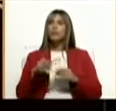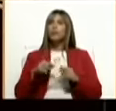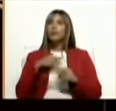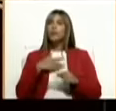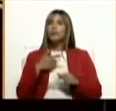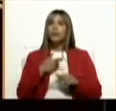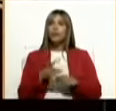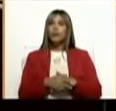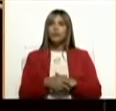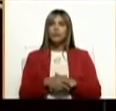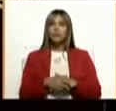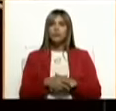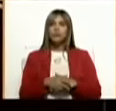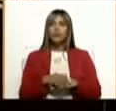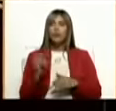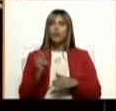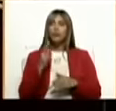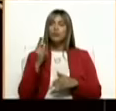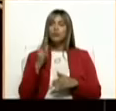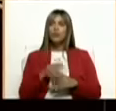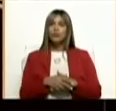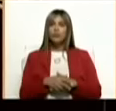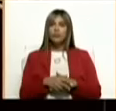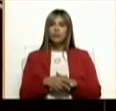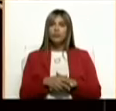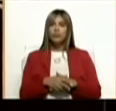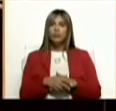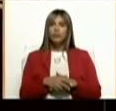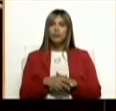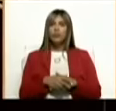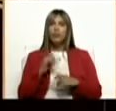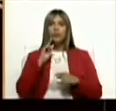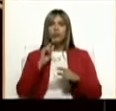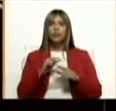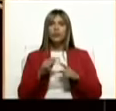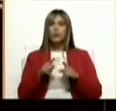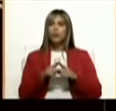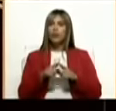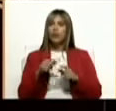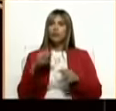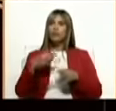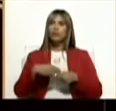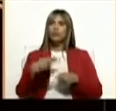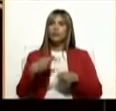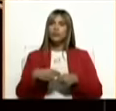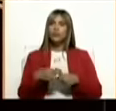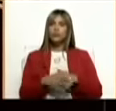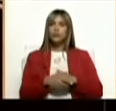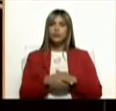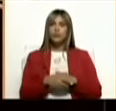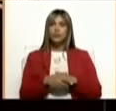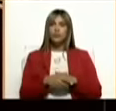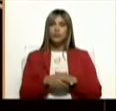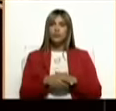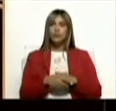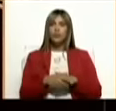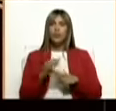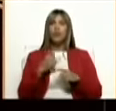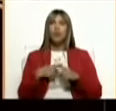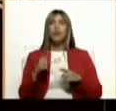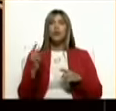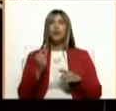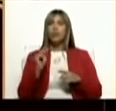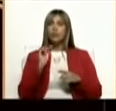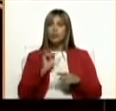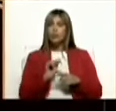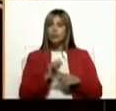pueda utilizarse con fines de explotación de recursos naturales. Pero no solamente